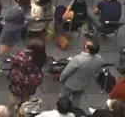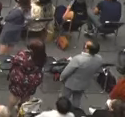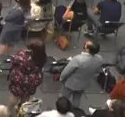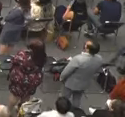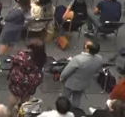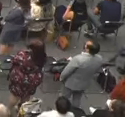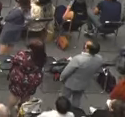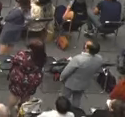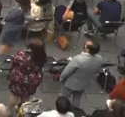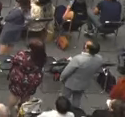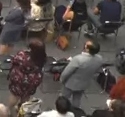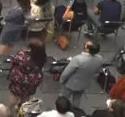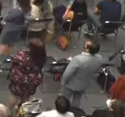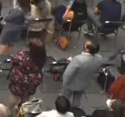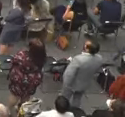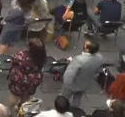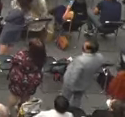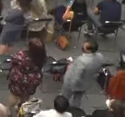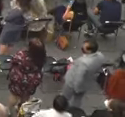este acto.